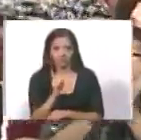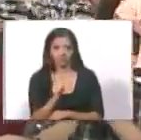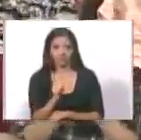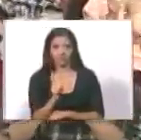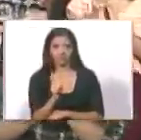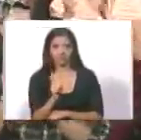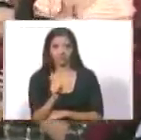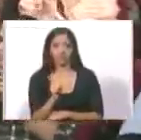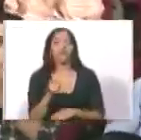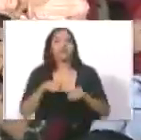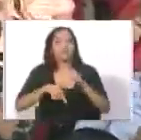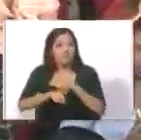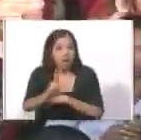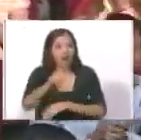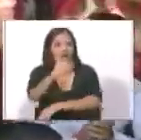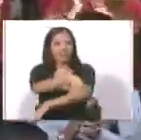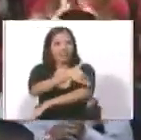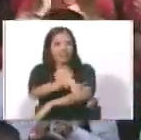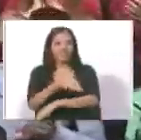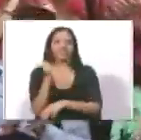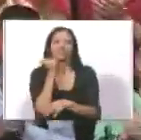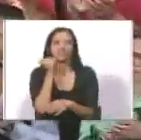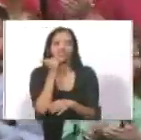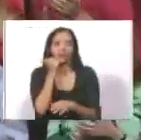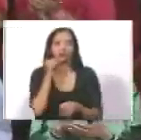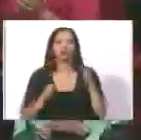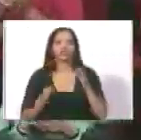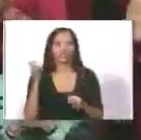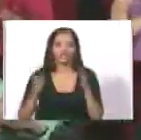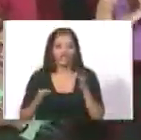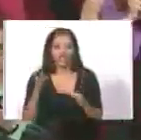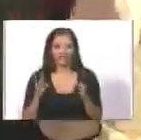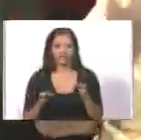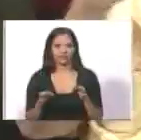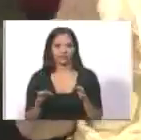Va a salir a las calles a reclamar justicia.